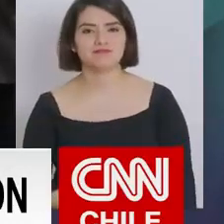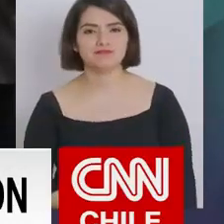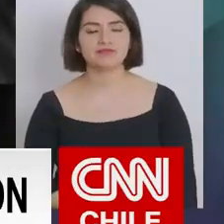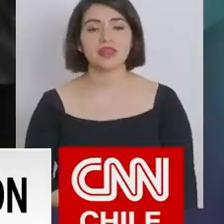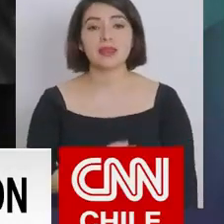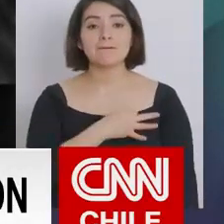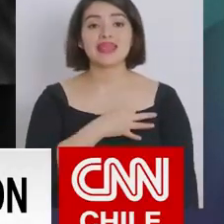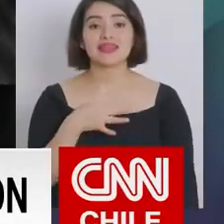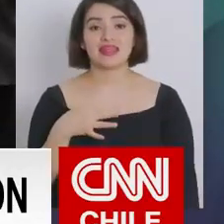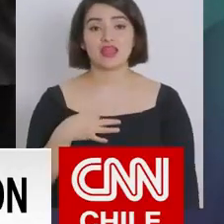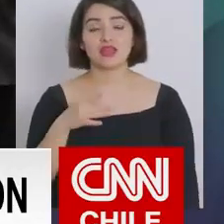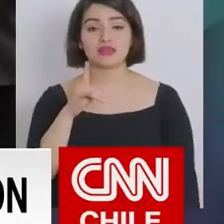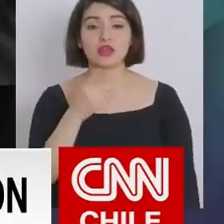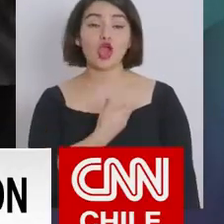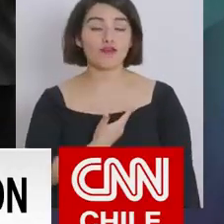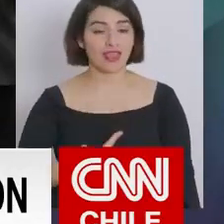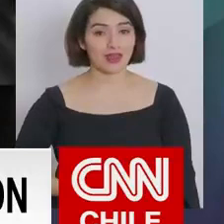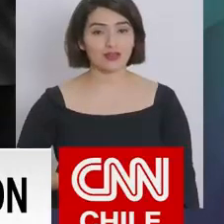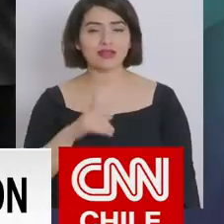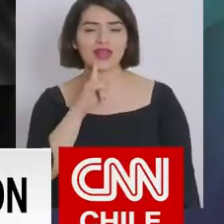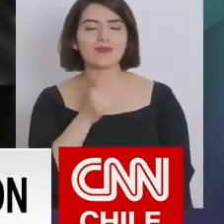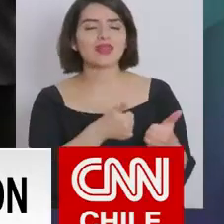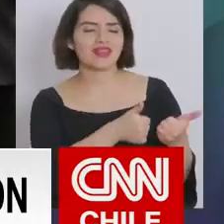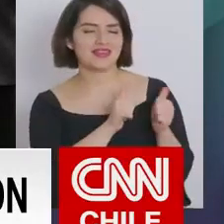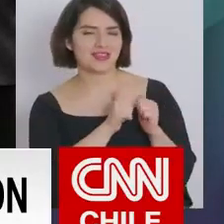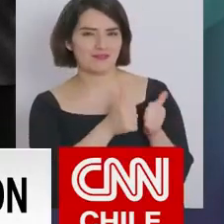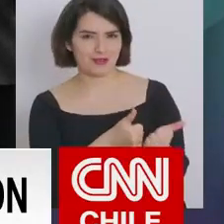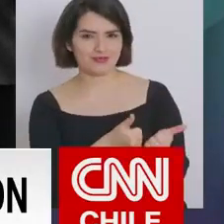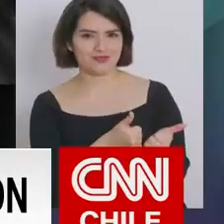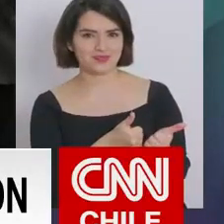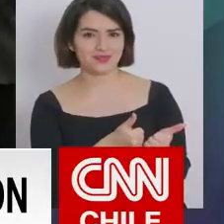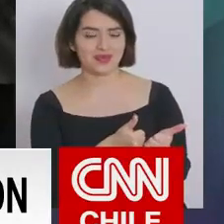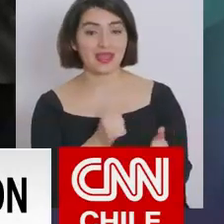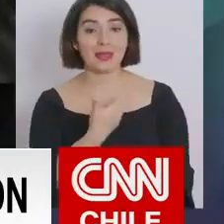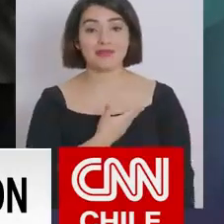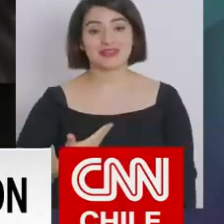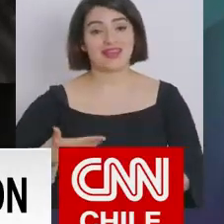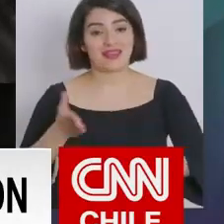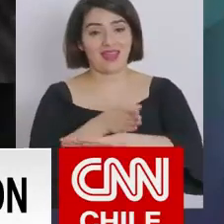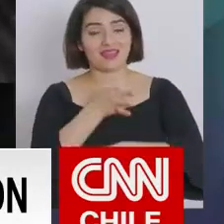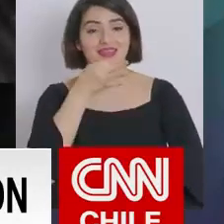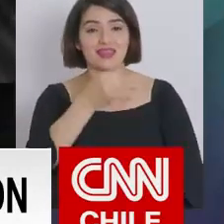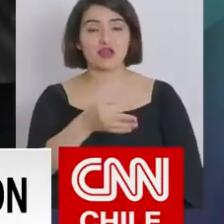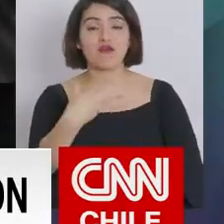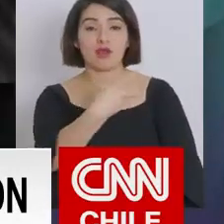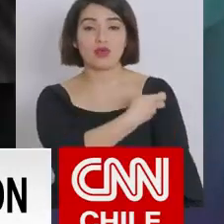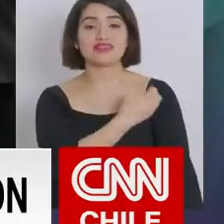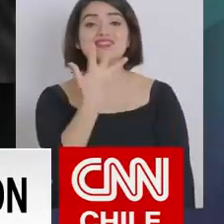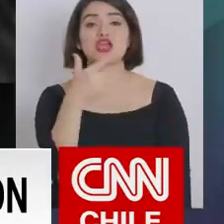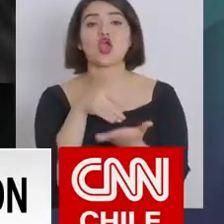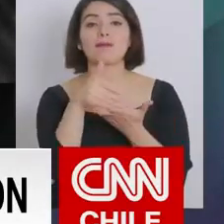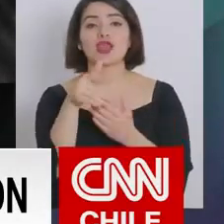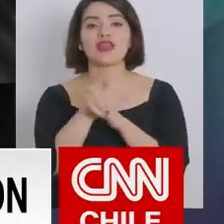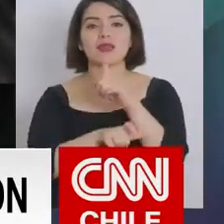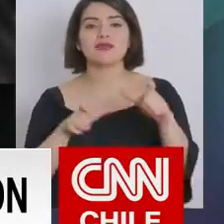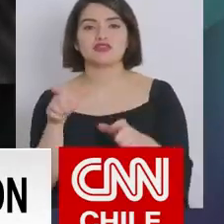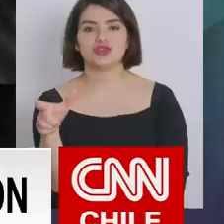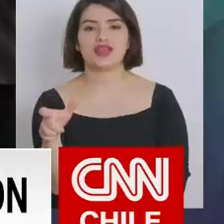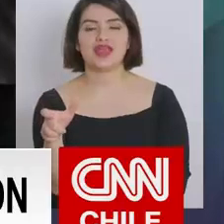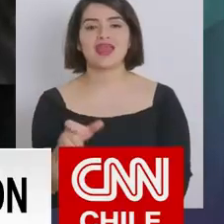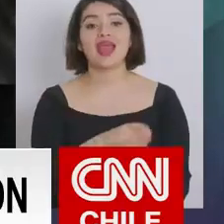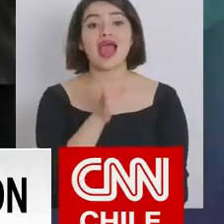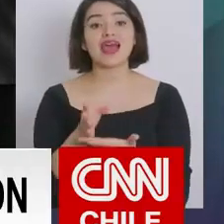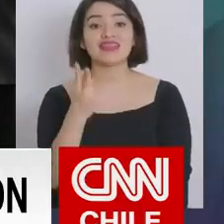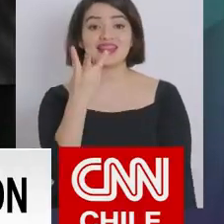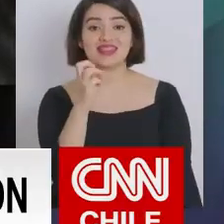como ministerio tenemos, como gobierno, tenemos un tremendo desafío. El presidente lo ha dicho, vacunar a 5 millones de personas de aquí al 30